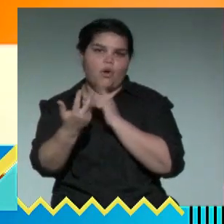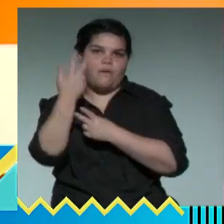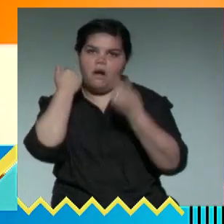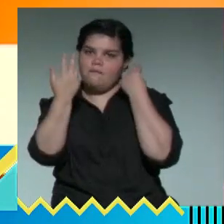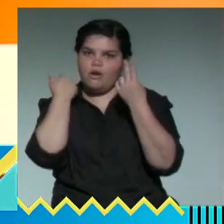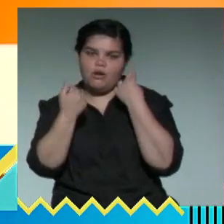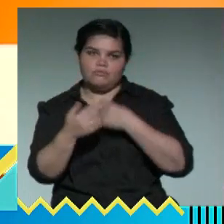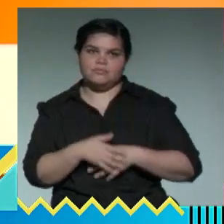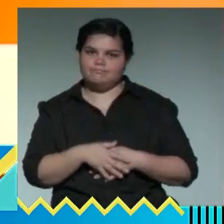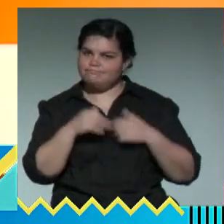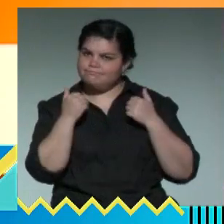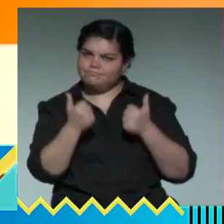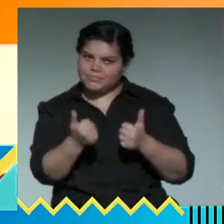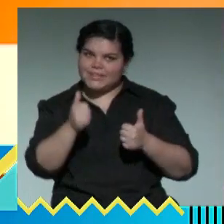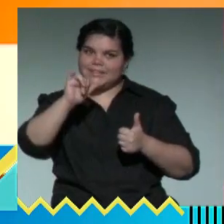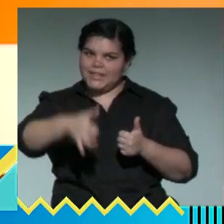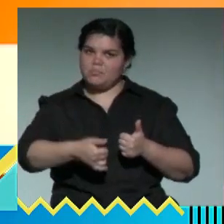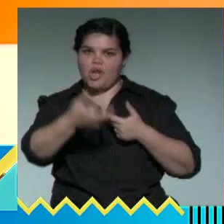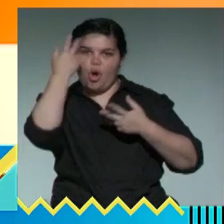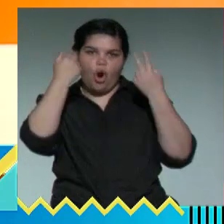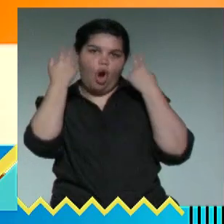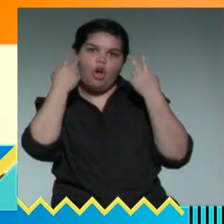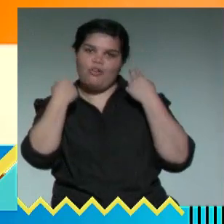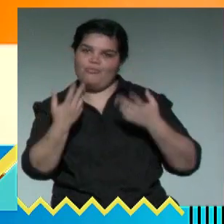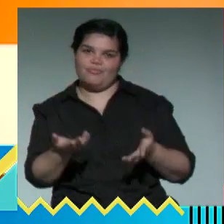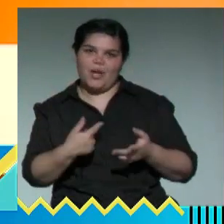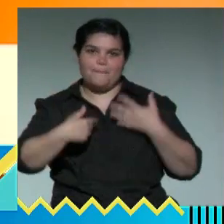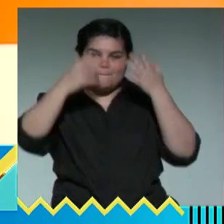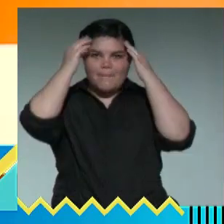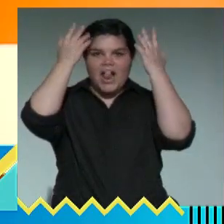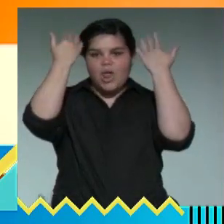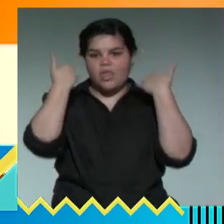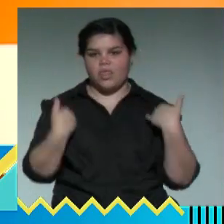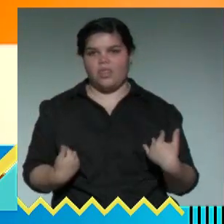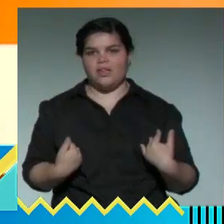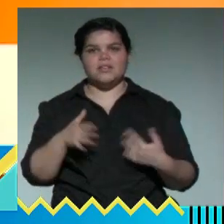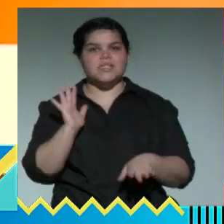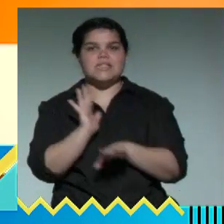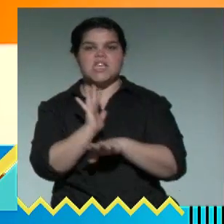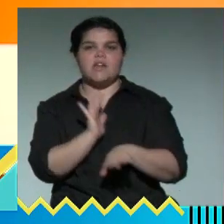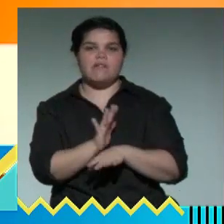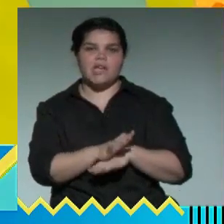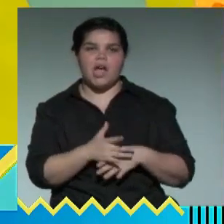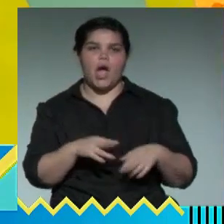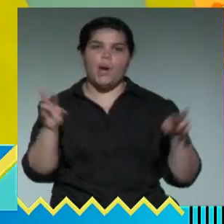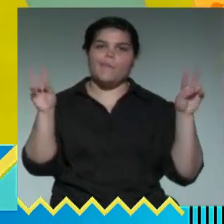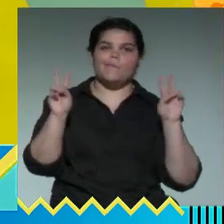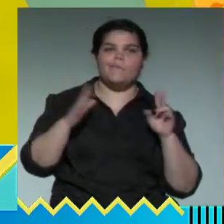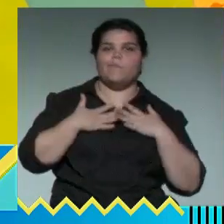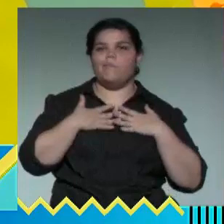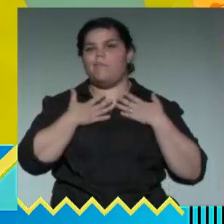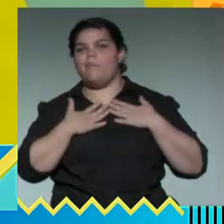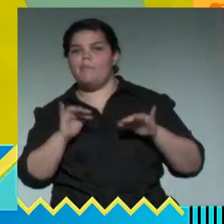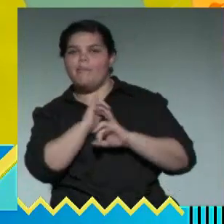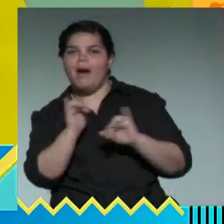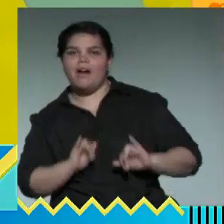puede ser, pero queremos con el pelo corto. O sea, sí. porque el pelo largo en esa época daba como hippie o del claro, rock querían... argentino